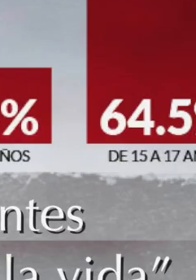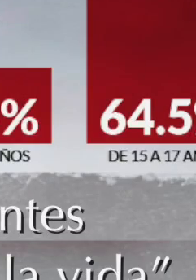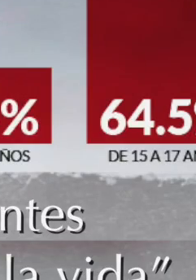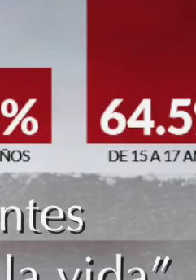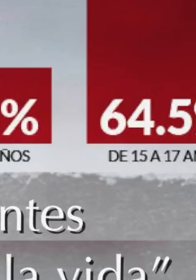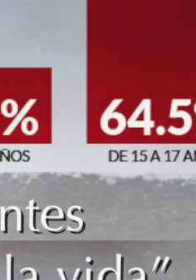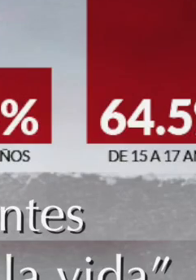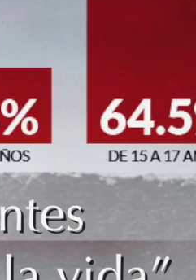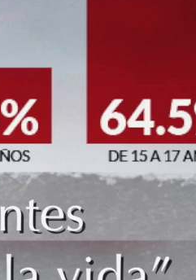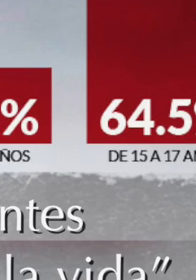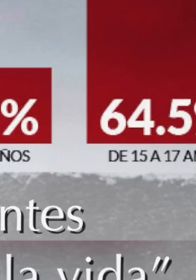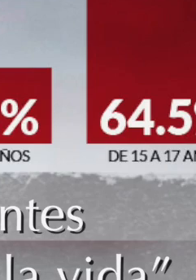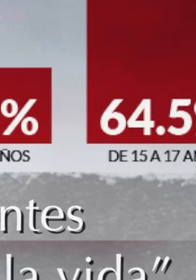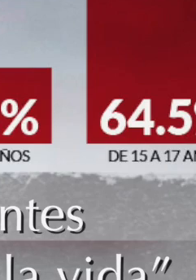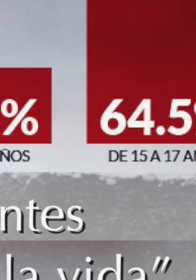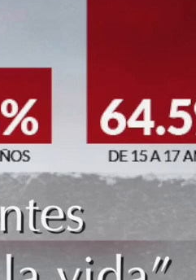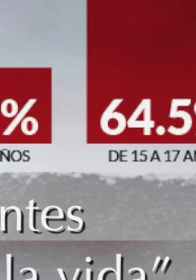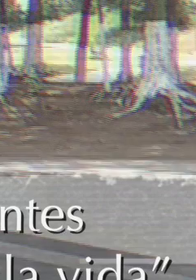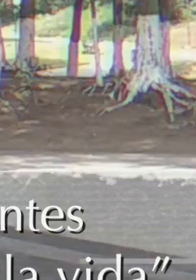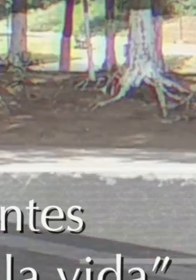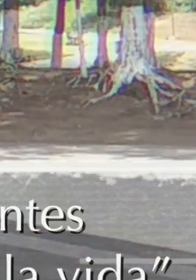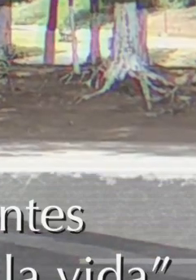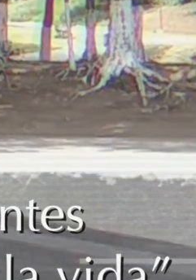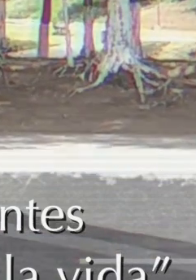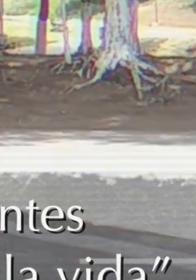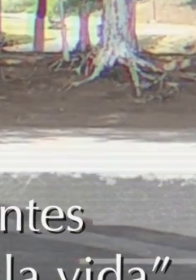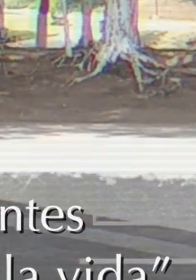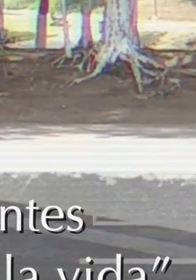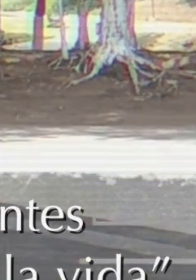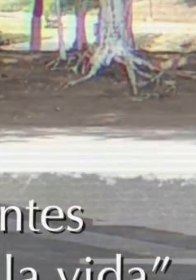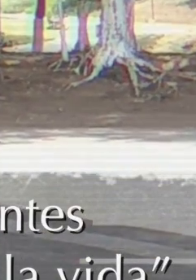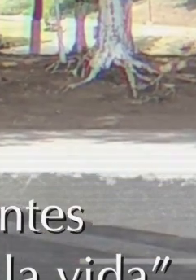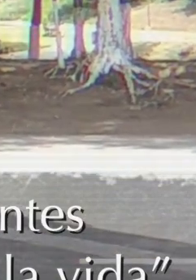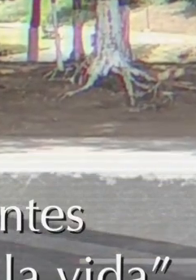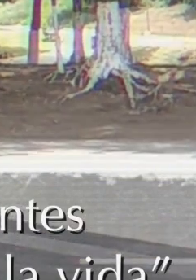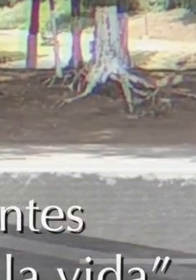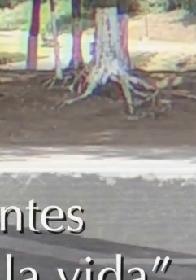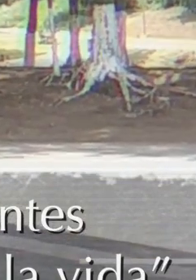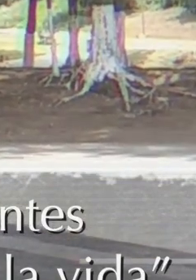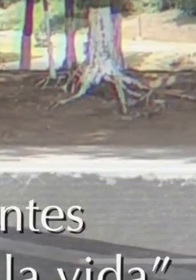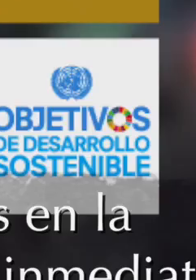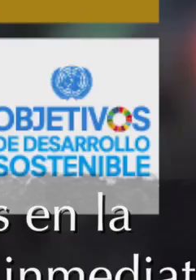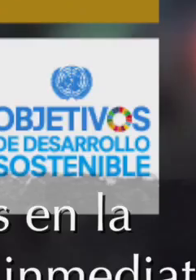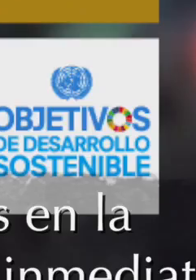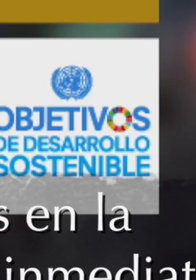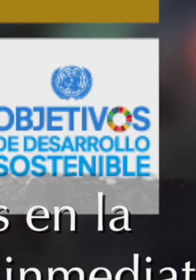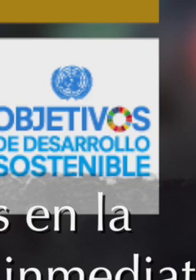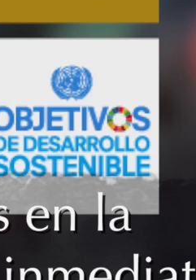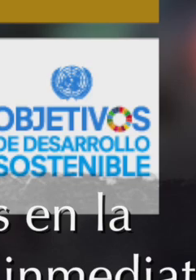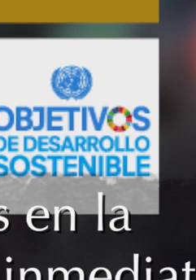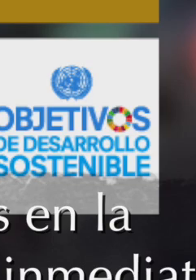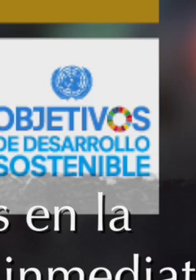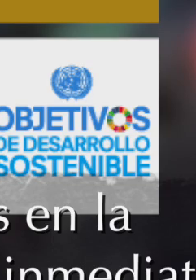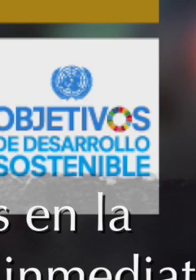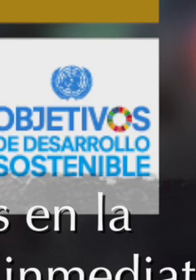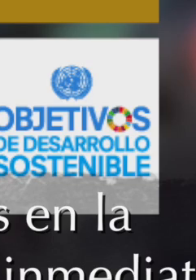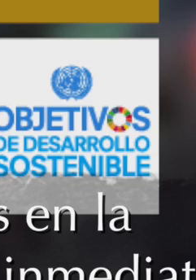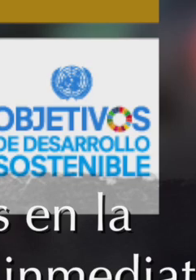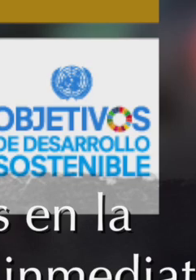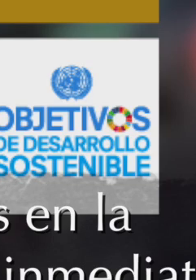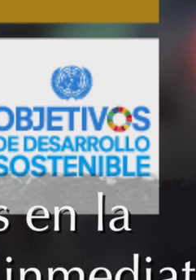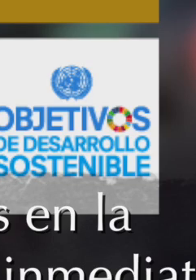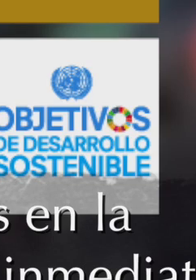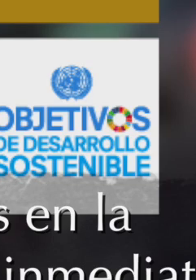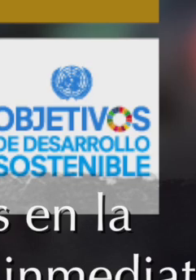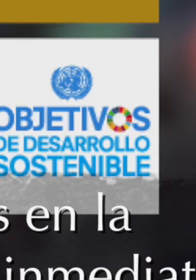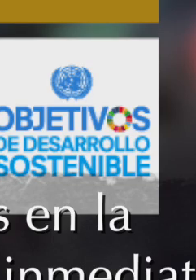para millones de niños, niñas y adolescentes, el trabajo infantil deja huellas que duran toda la vida. Por ello, uno de los compromisos